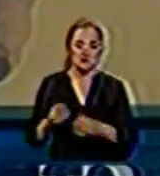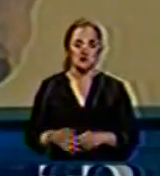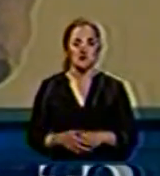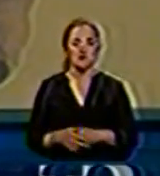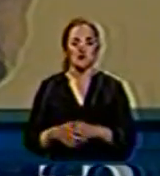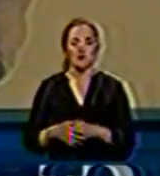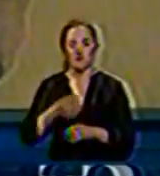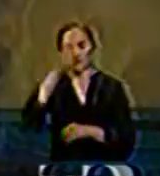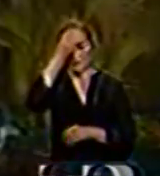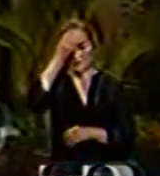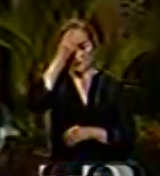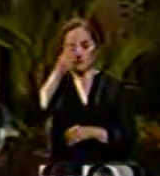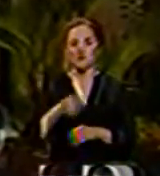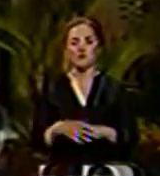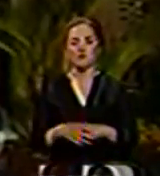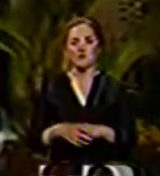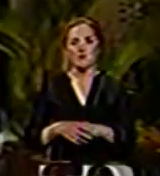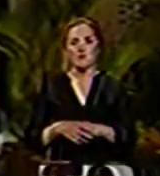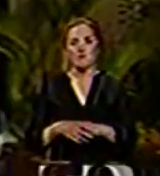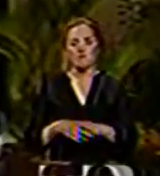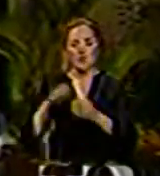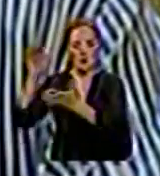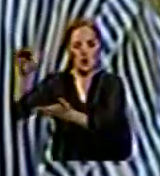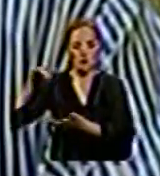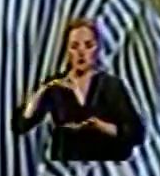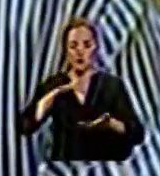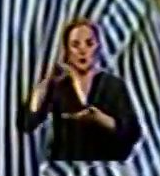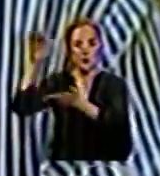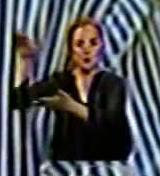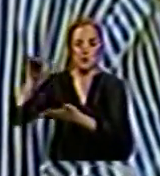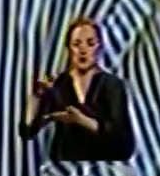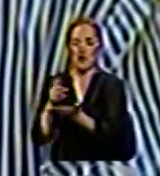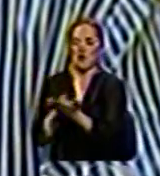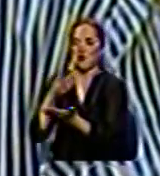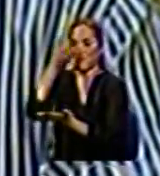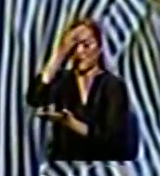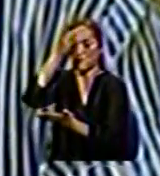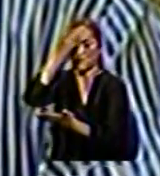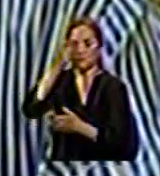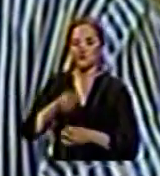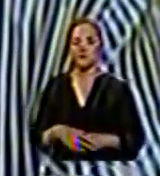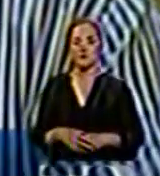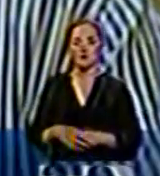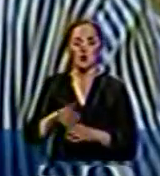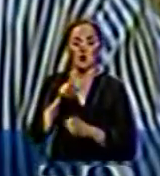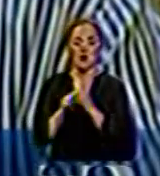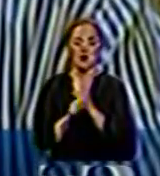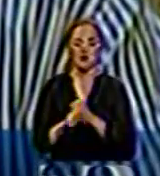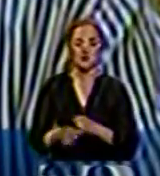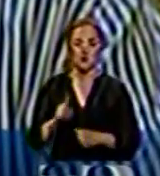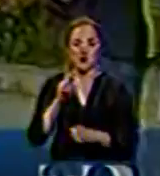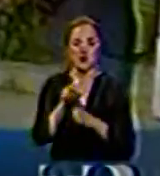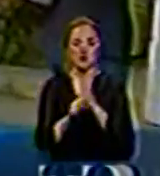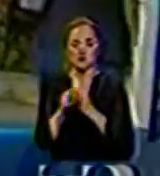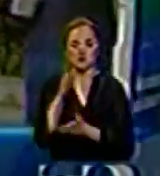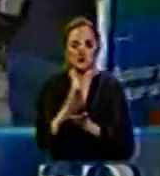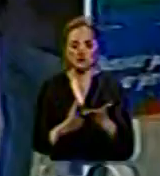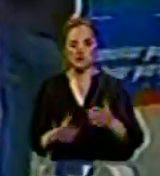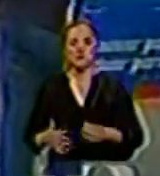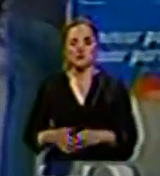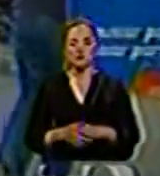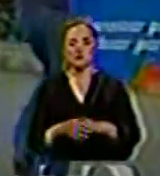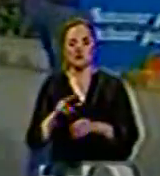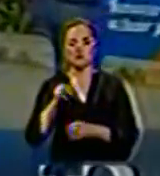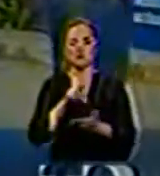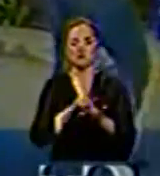que mantienen con los proveedores es otra de las problemáticas. Algunos le debamos ya más de 1 año, 1 año y medio. Se suma el no pago